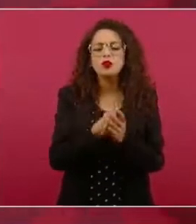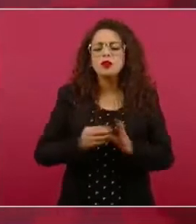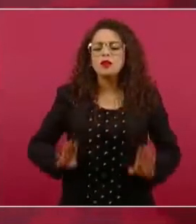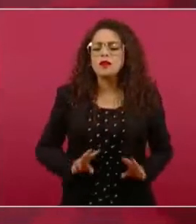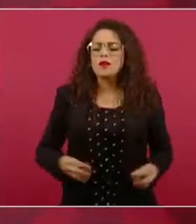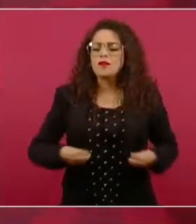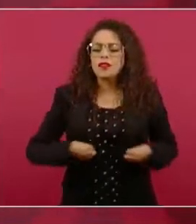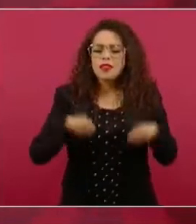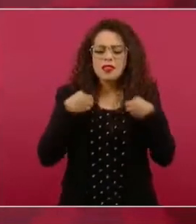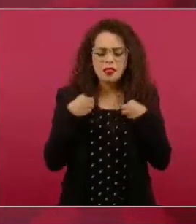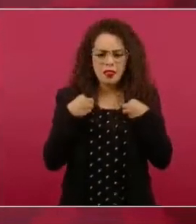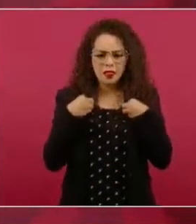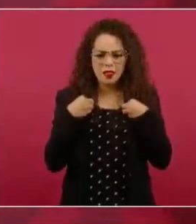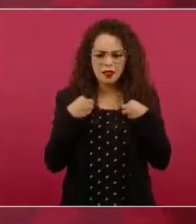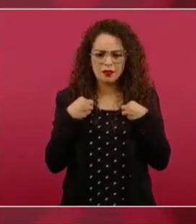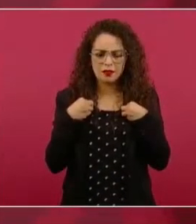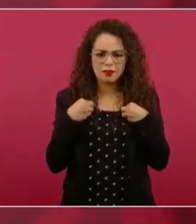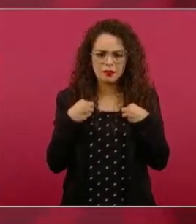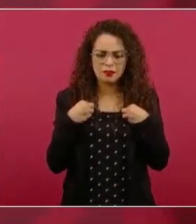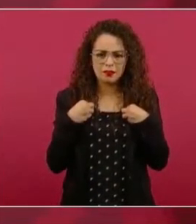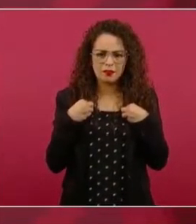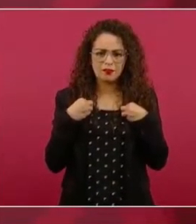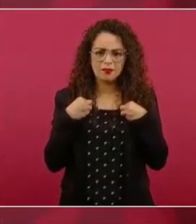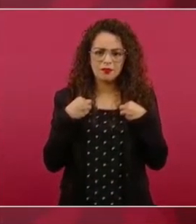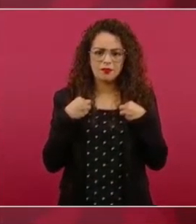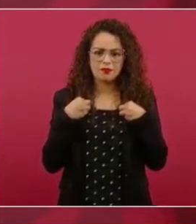hemos dicho siempre,